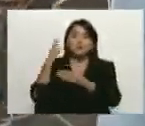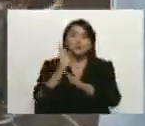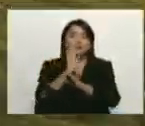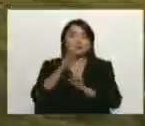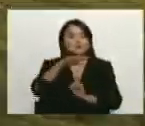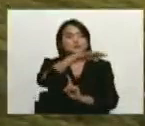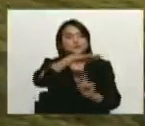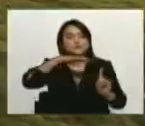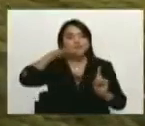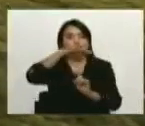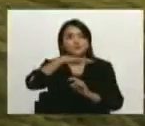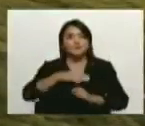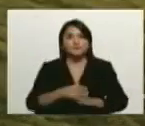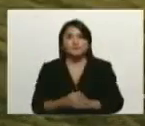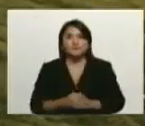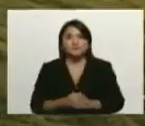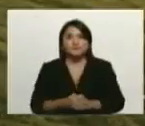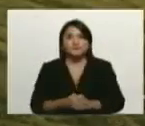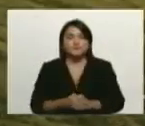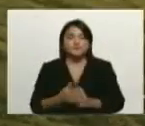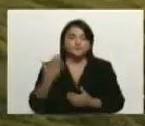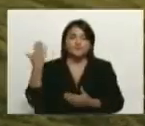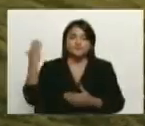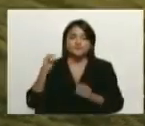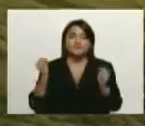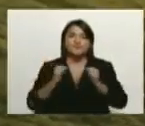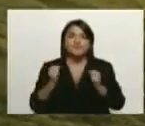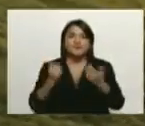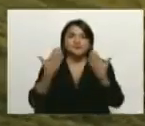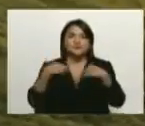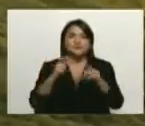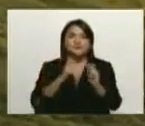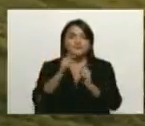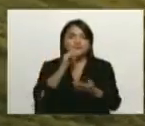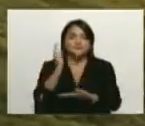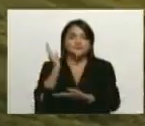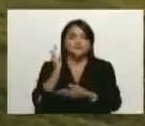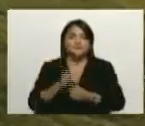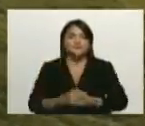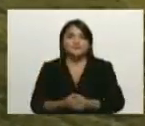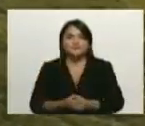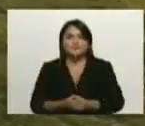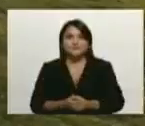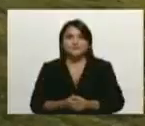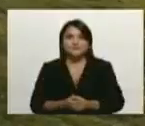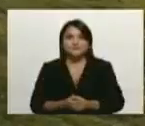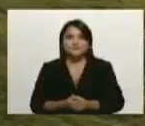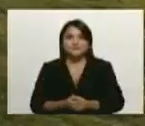en este criadero. Desde el estado Mérida, Licey de Rivas, La Noticia.